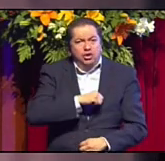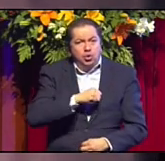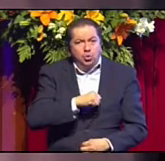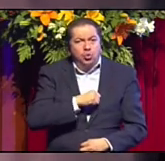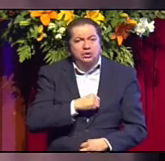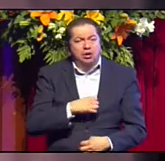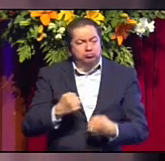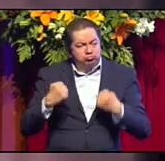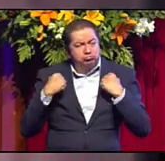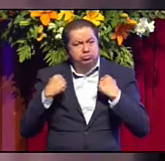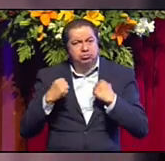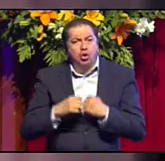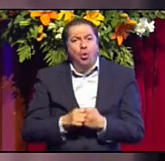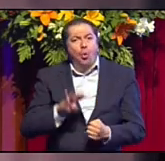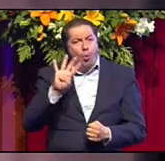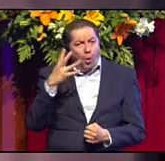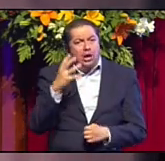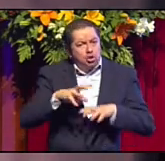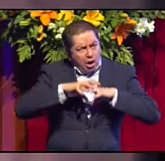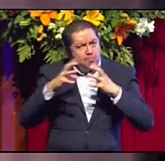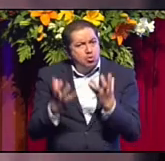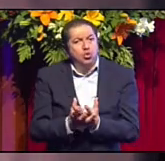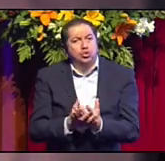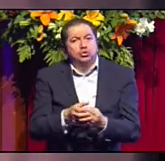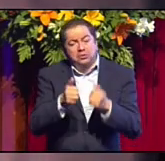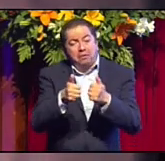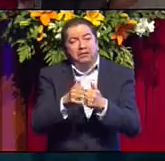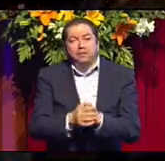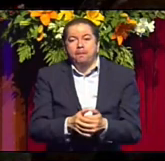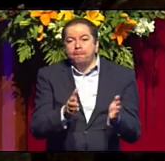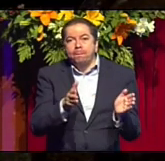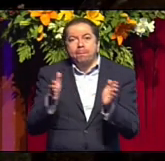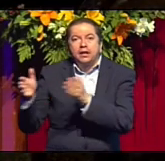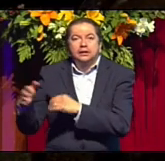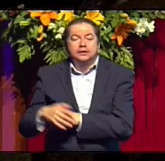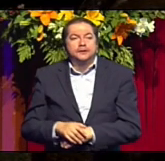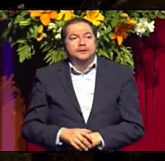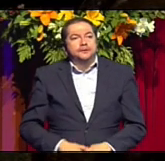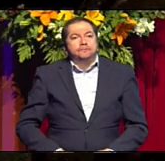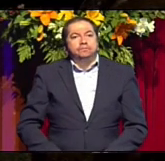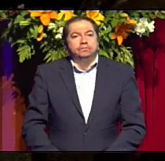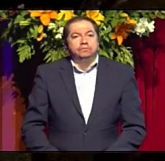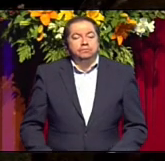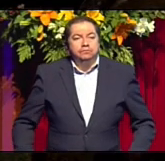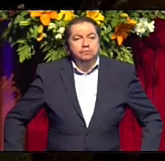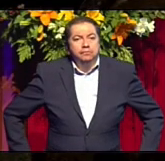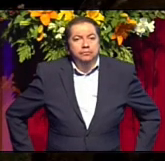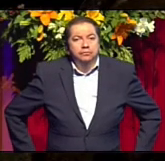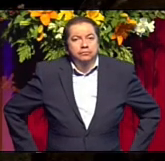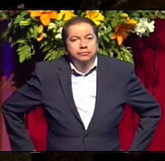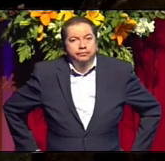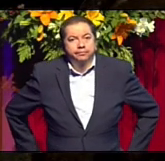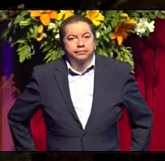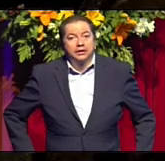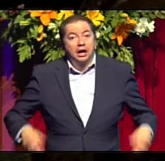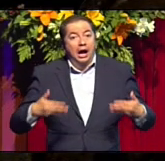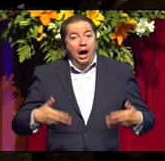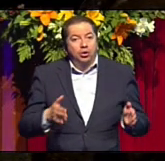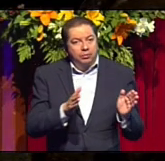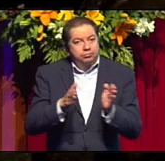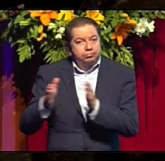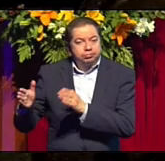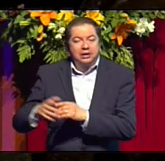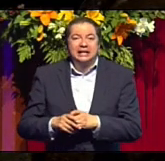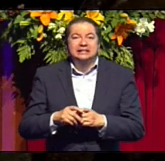lomo, cuarto a nivel mundial, no está mal. Vamos a gestión de seguridad en gestión de seguridad, por Dios, ¿dónde me